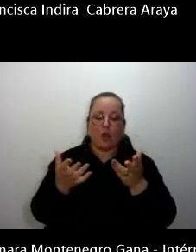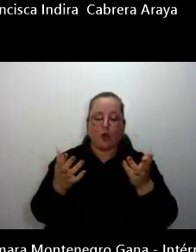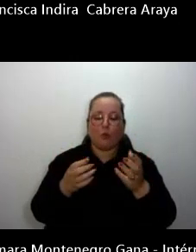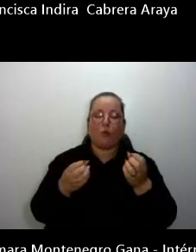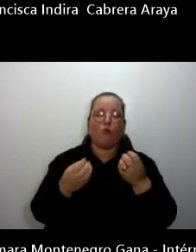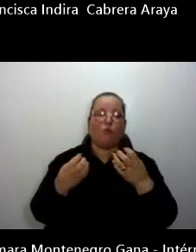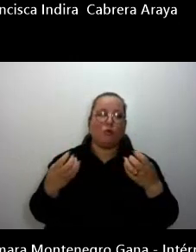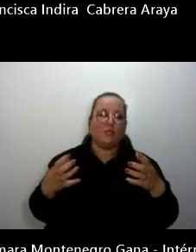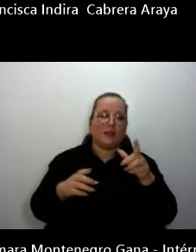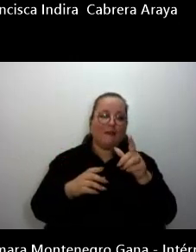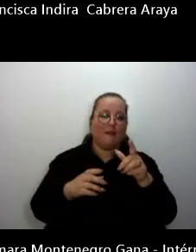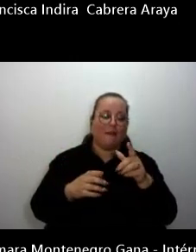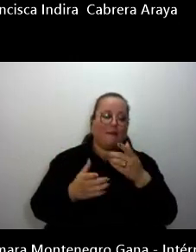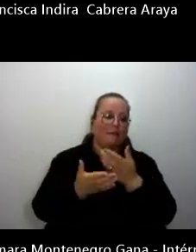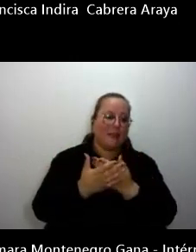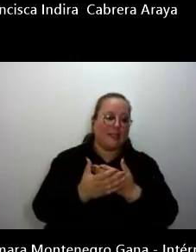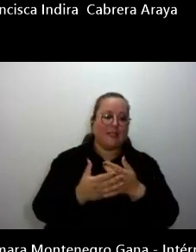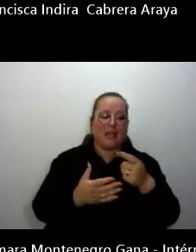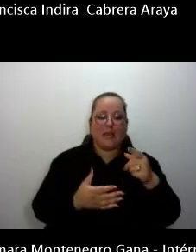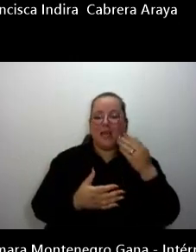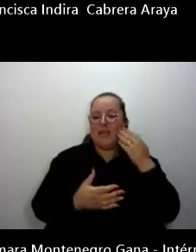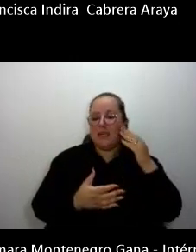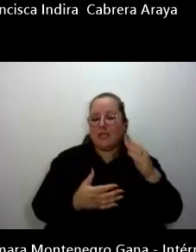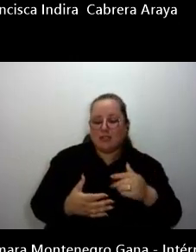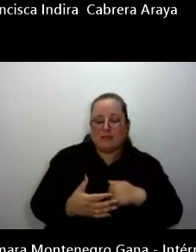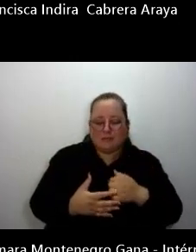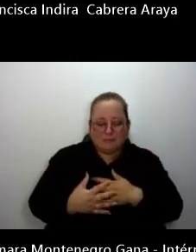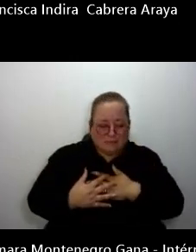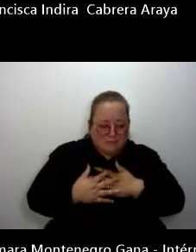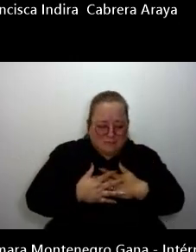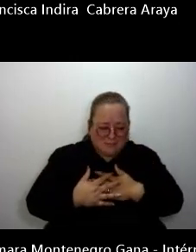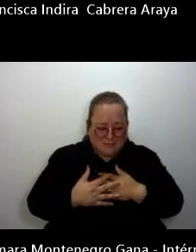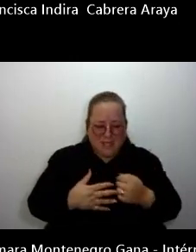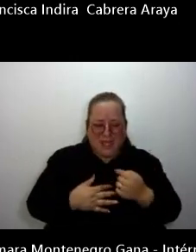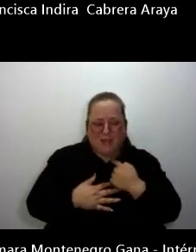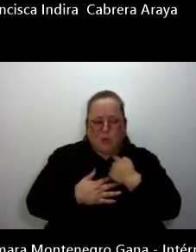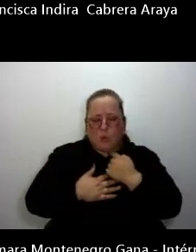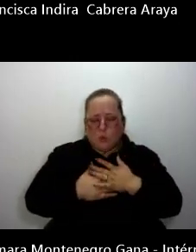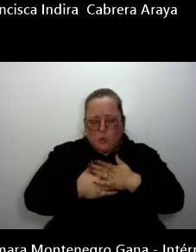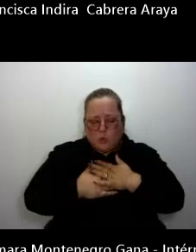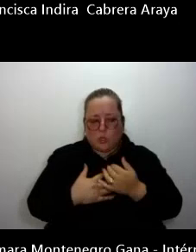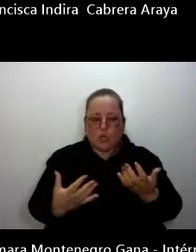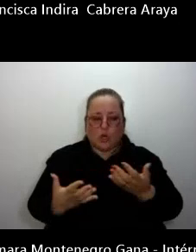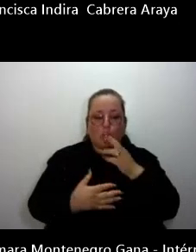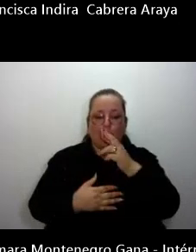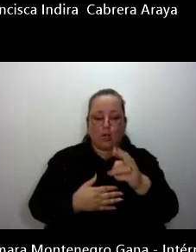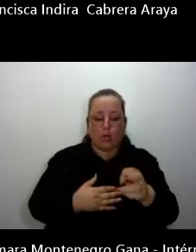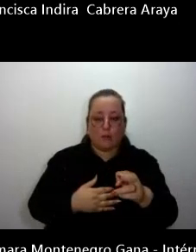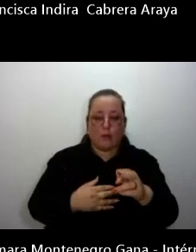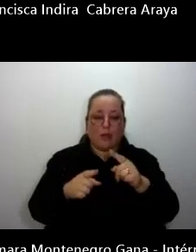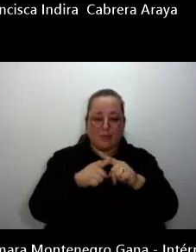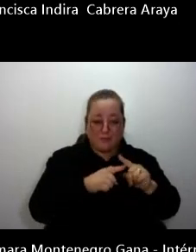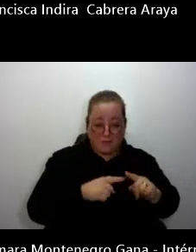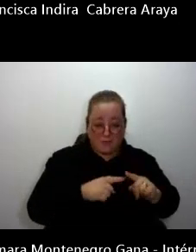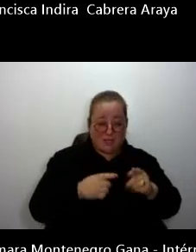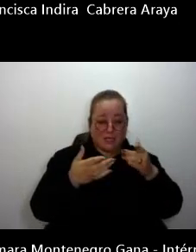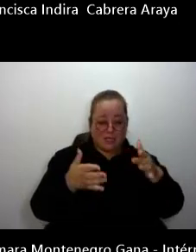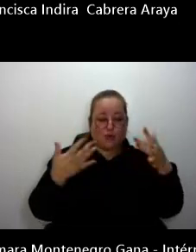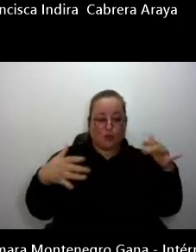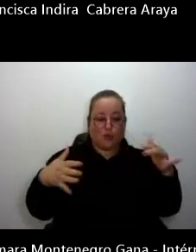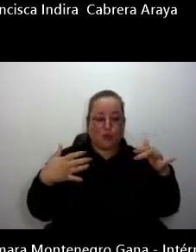veces el malestar o la afectación emocional y cuál es la sugerencia de respuesta en esas situaciones. Ya, eso va a ser un elemento clave